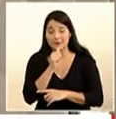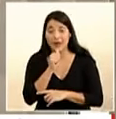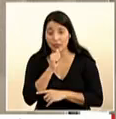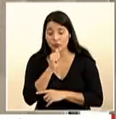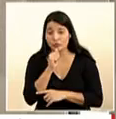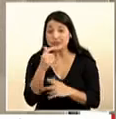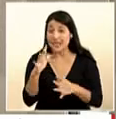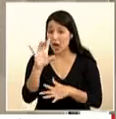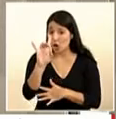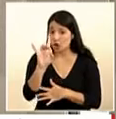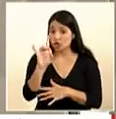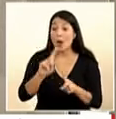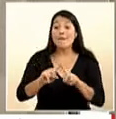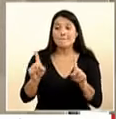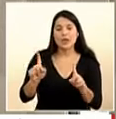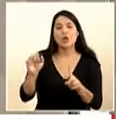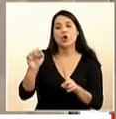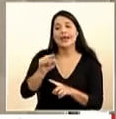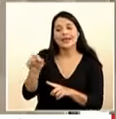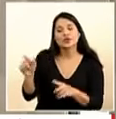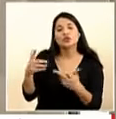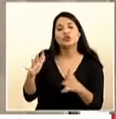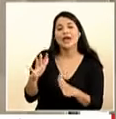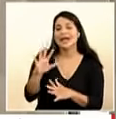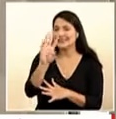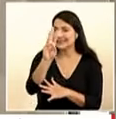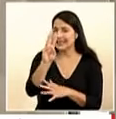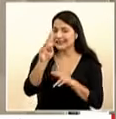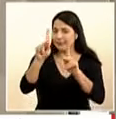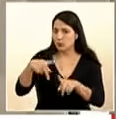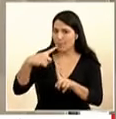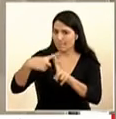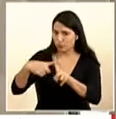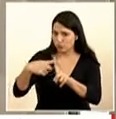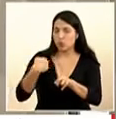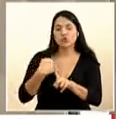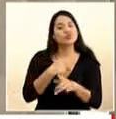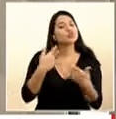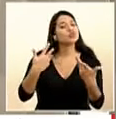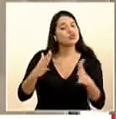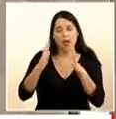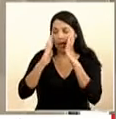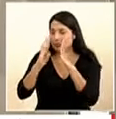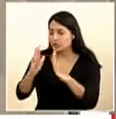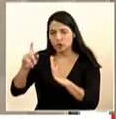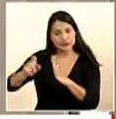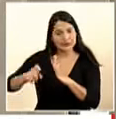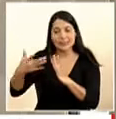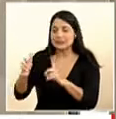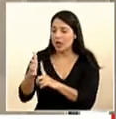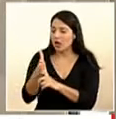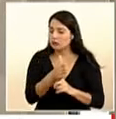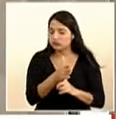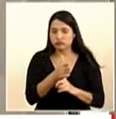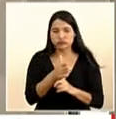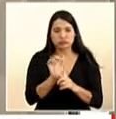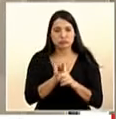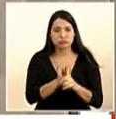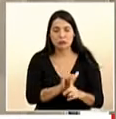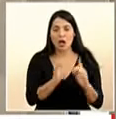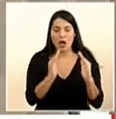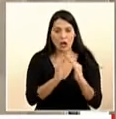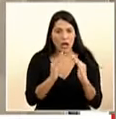es que se han encontrado seis personas positivas a las cuales ya se les dio todas las medidas necesarias de aislamiento y de levantamiento de los contactos cercanos